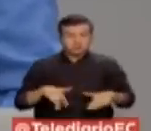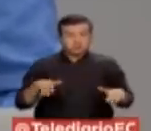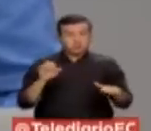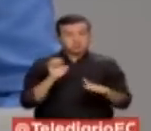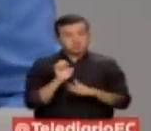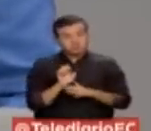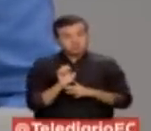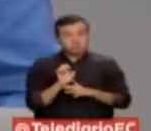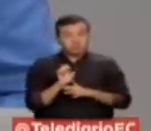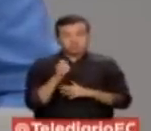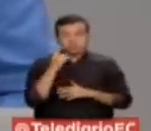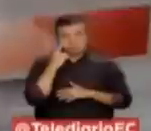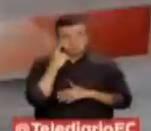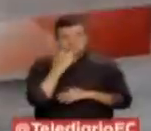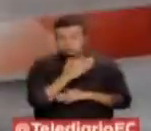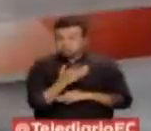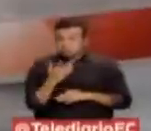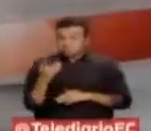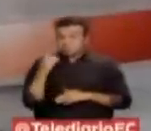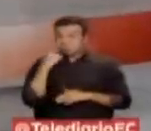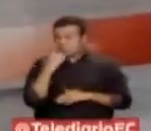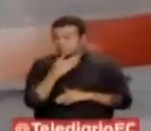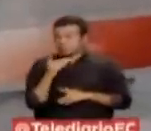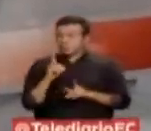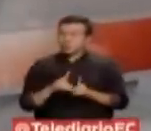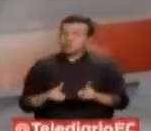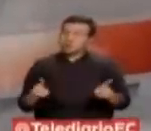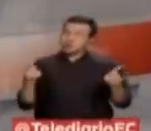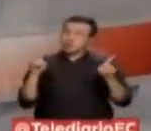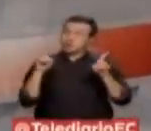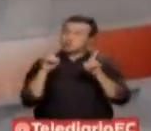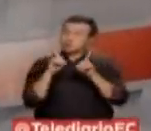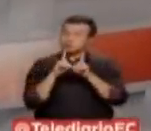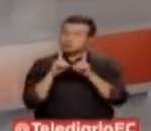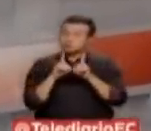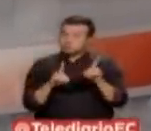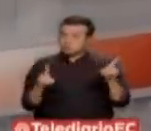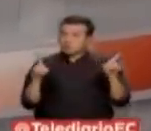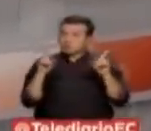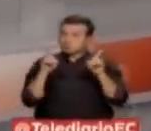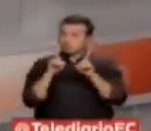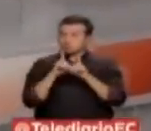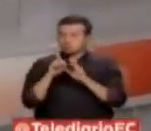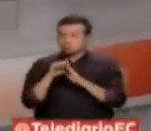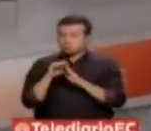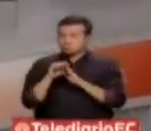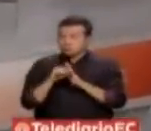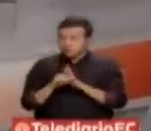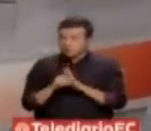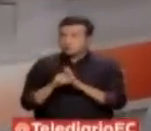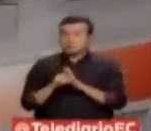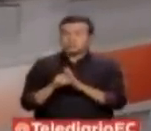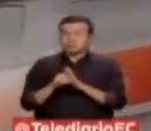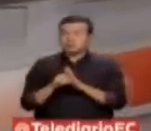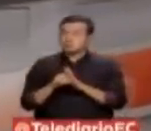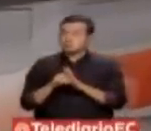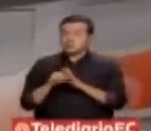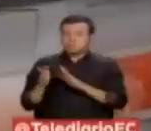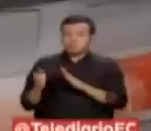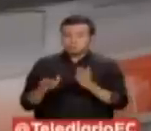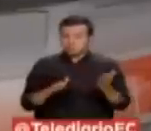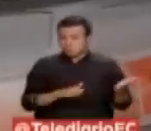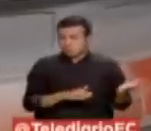país que exhibe eh cifras relativamente bajas de incidencia de